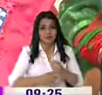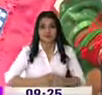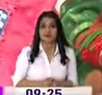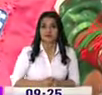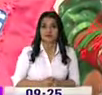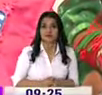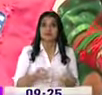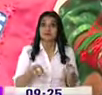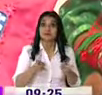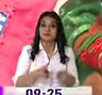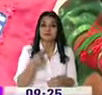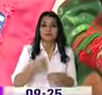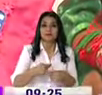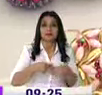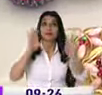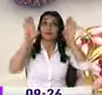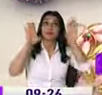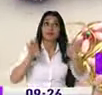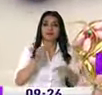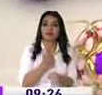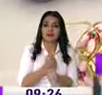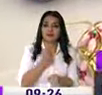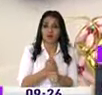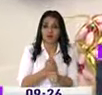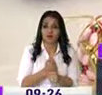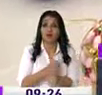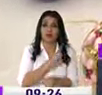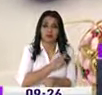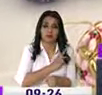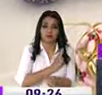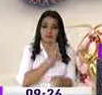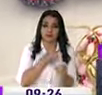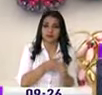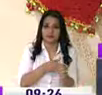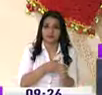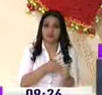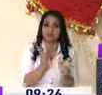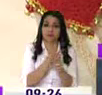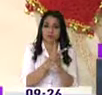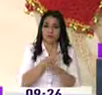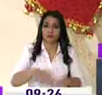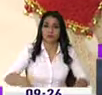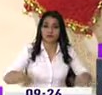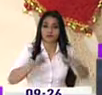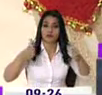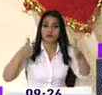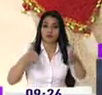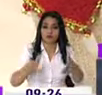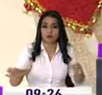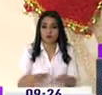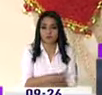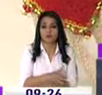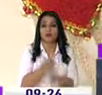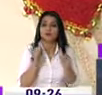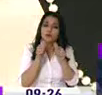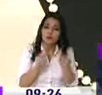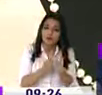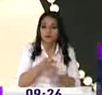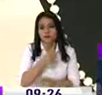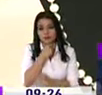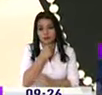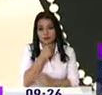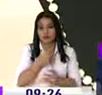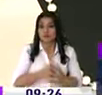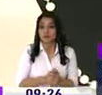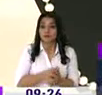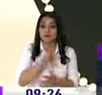Ellos también participan de las ferias de trabajo digno, las cuales forman parte del eje productivo del Sistema de Atención Integral al Adulto Mayor y que cuenta